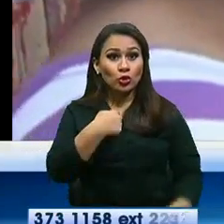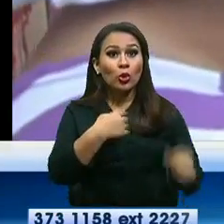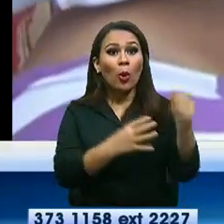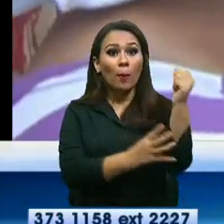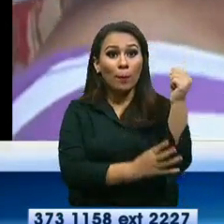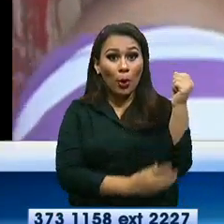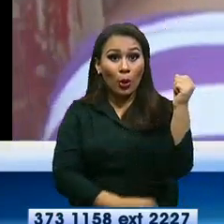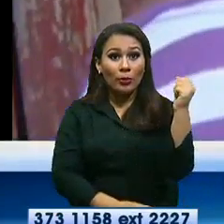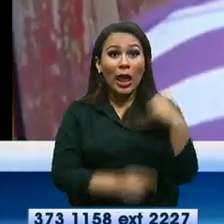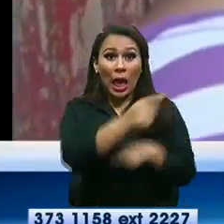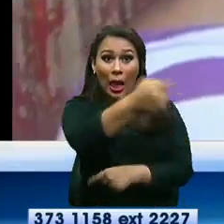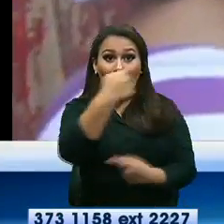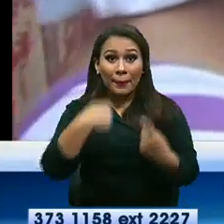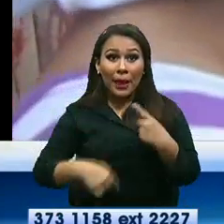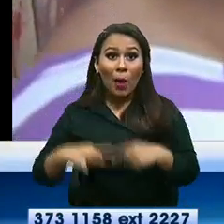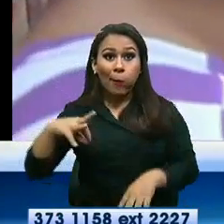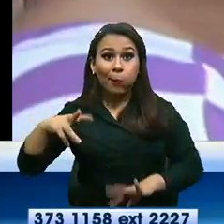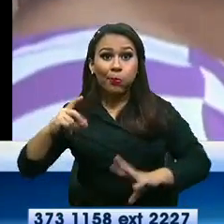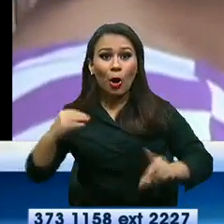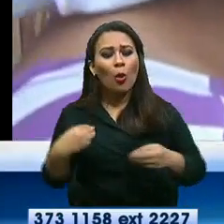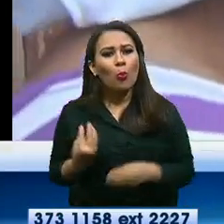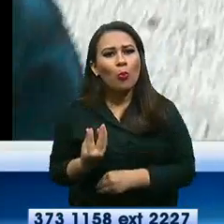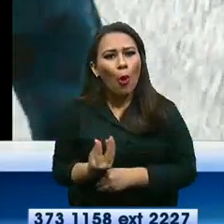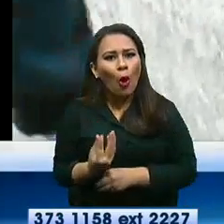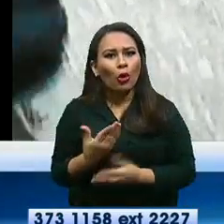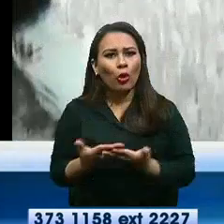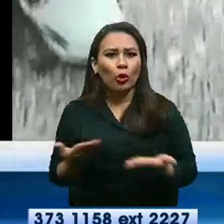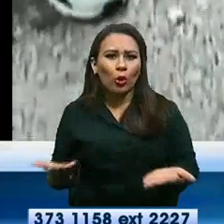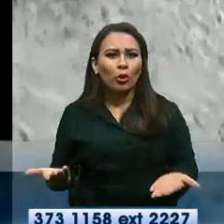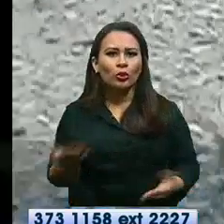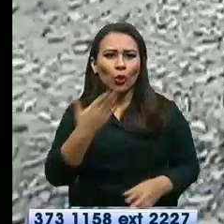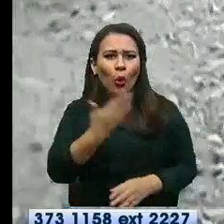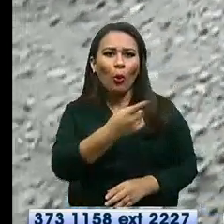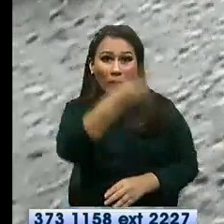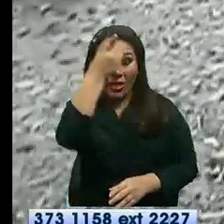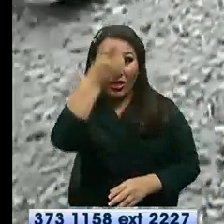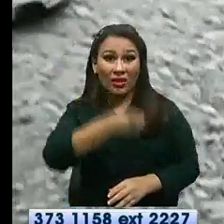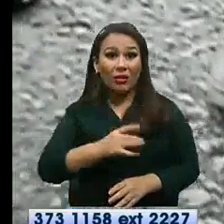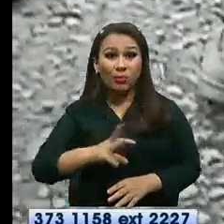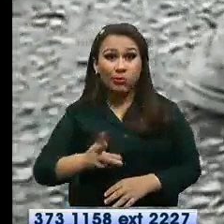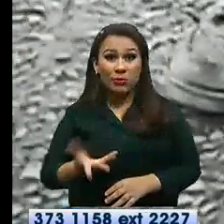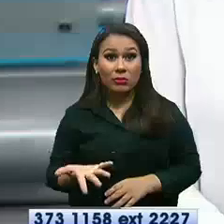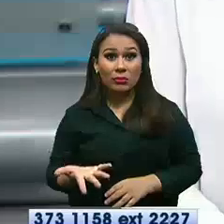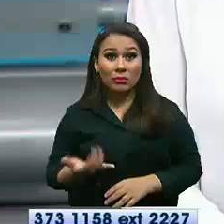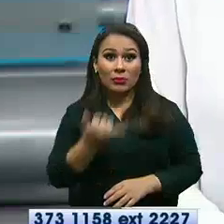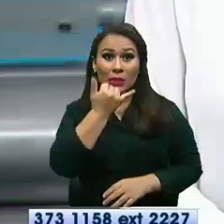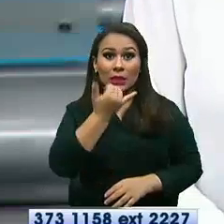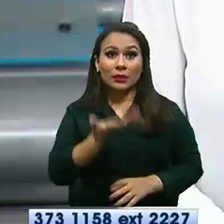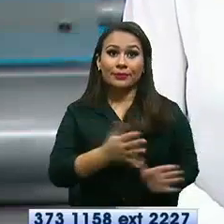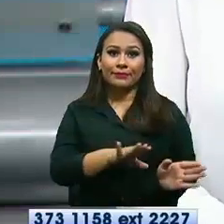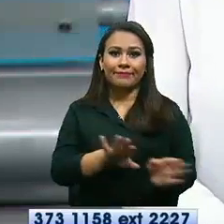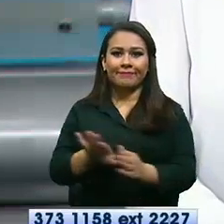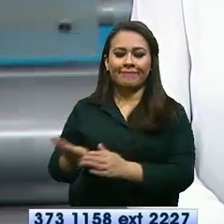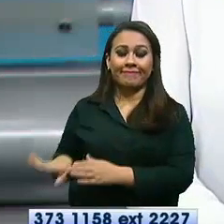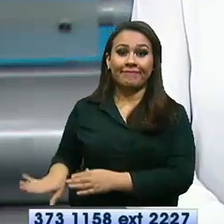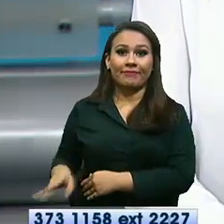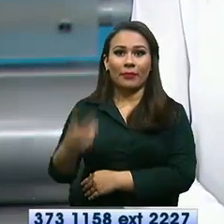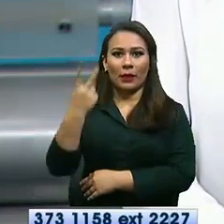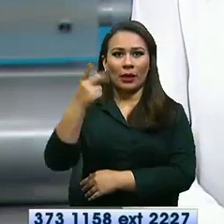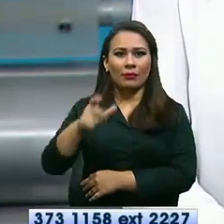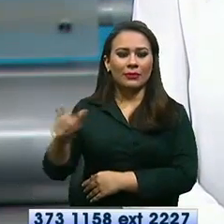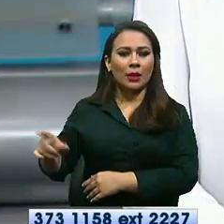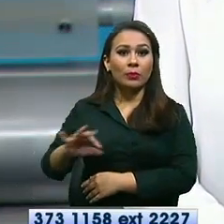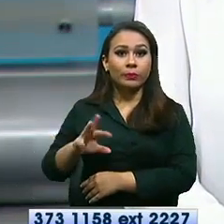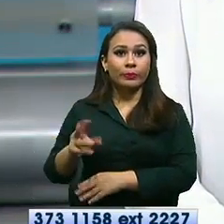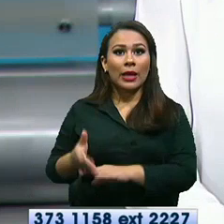no es para que ellos vengan y a robarnos los pocos que tenemos. Informó Roselena Vázquez. Dos presuntos